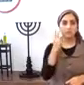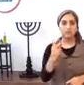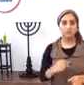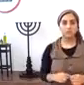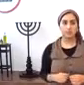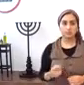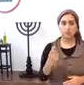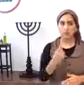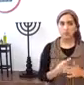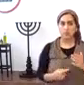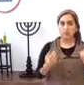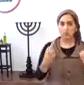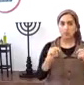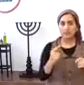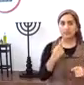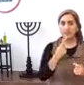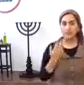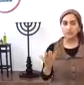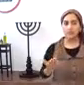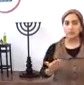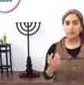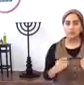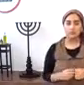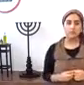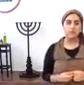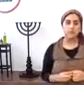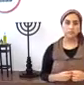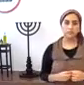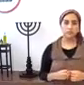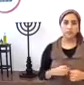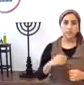Entonces a ver ¿qué está tratando de decir aquí?